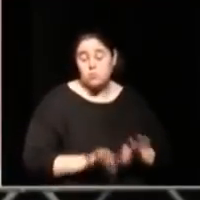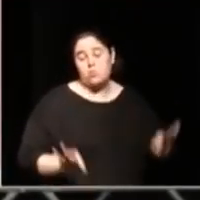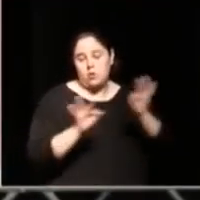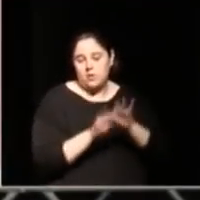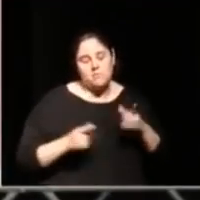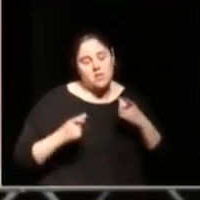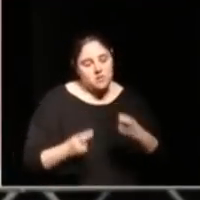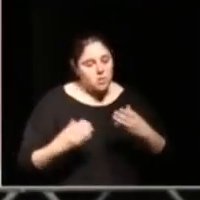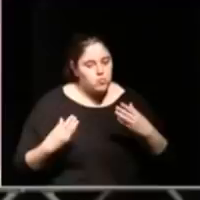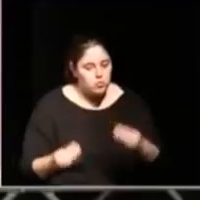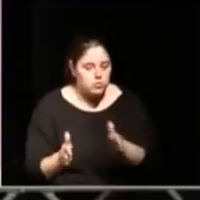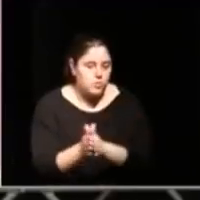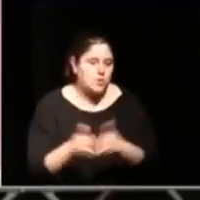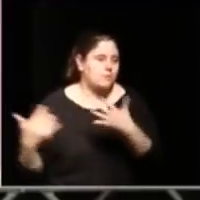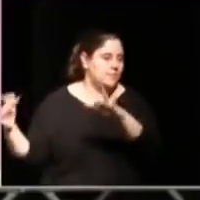compañero.